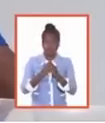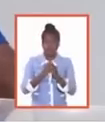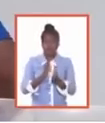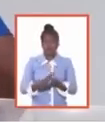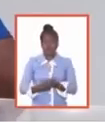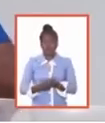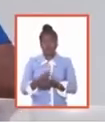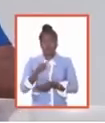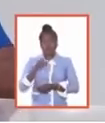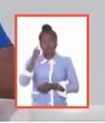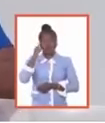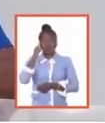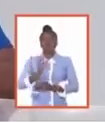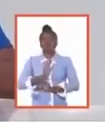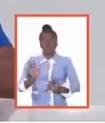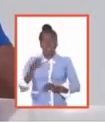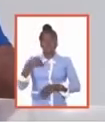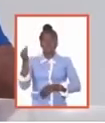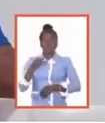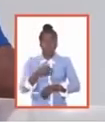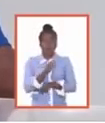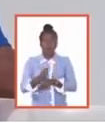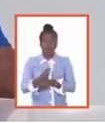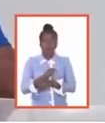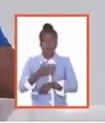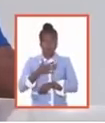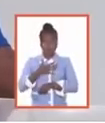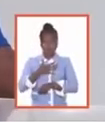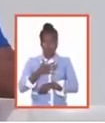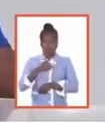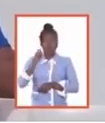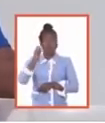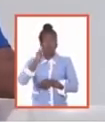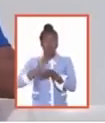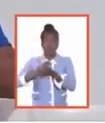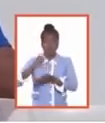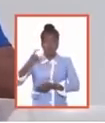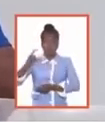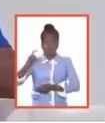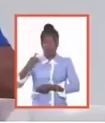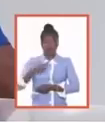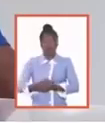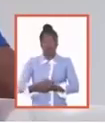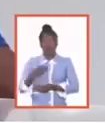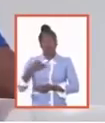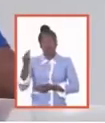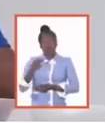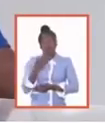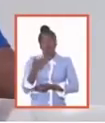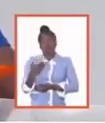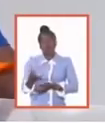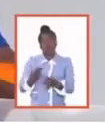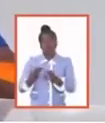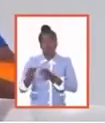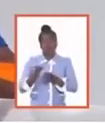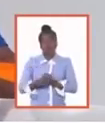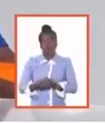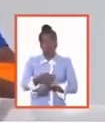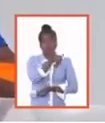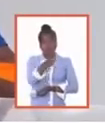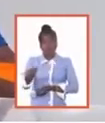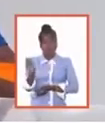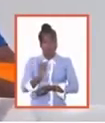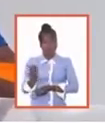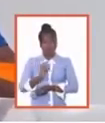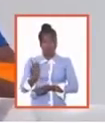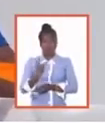para revisar nuestras estructuras. Sabemos que tenemos que tener un funcionamiento que en muchos lugares igual. Hay bloques que funcionan